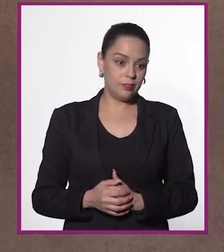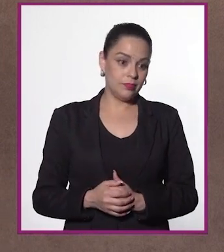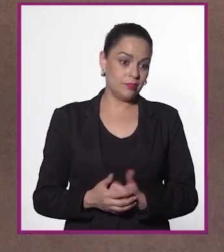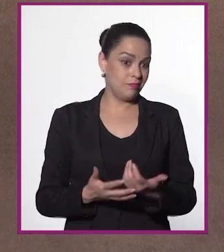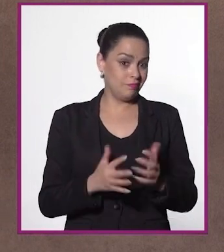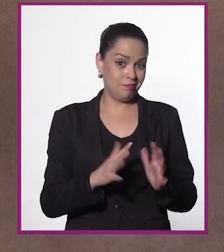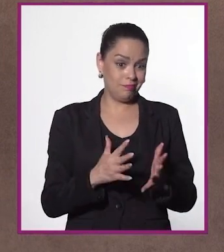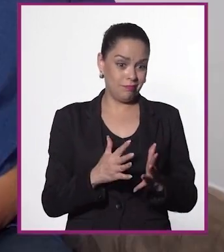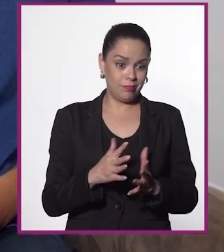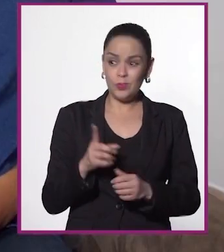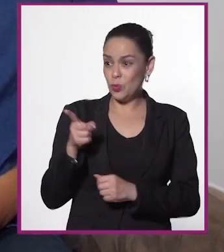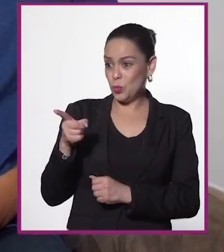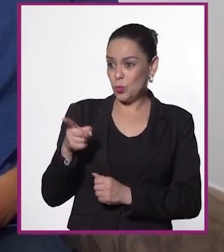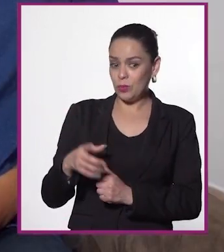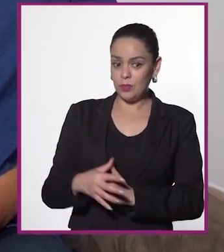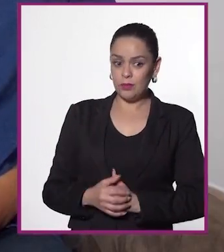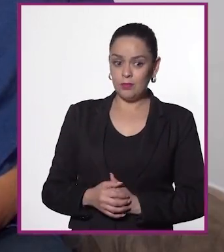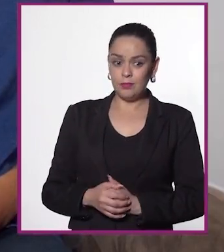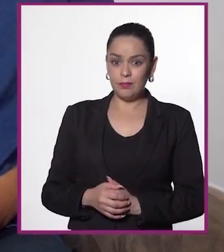¿Tú?